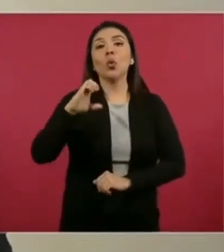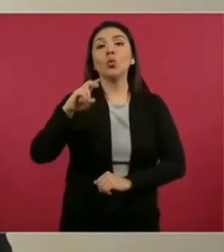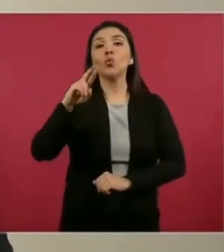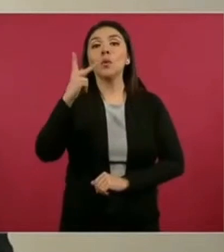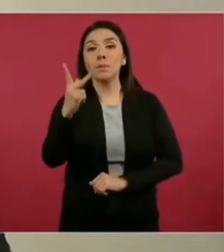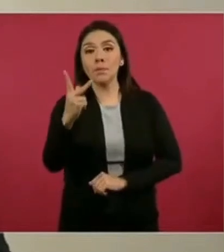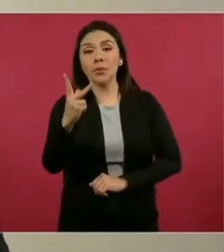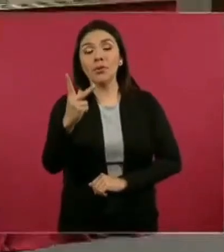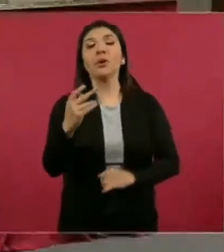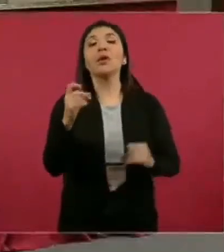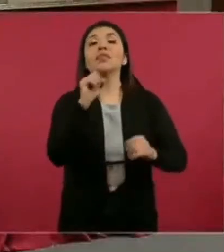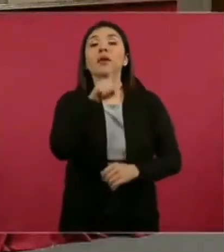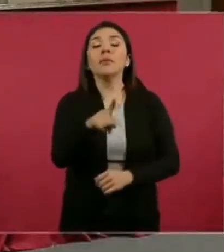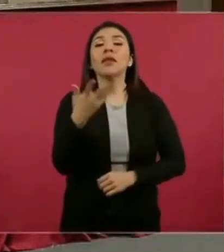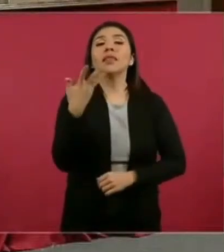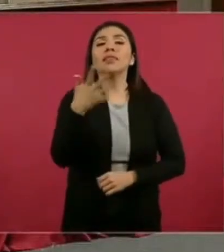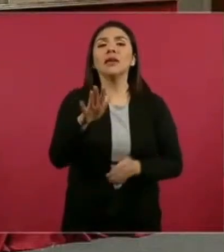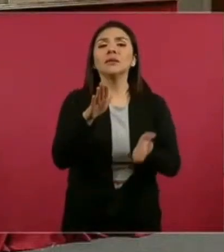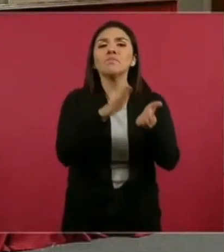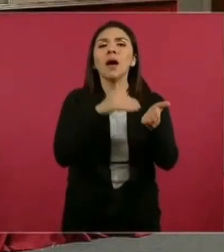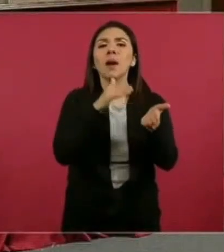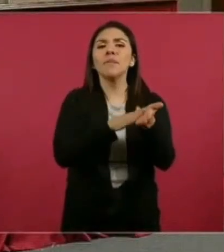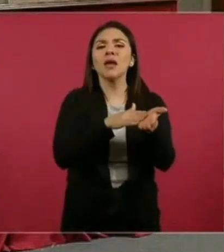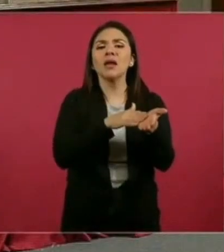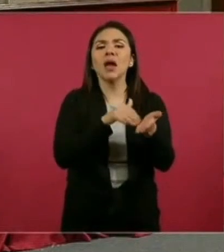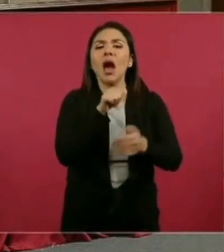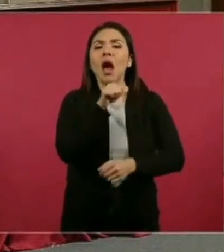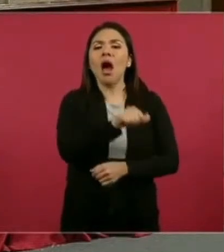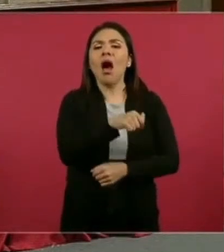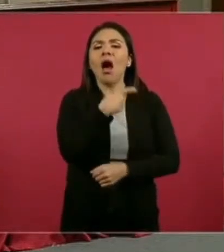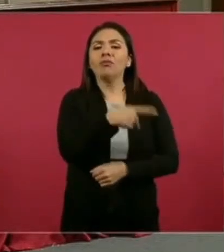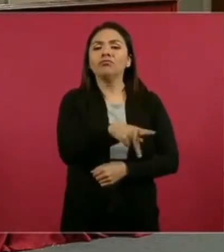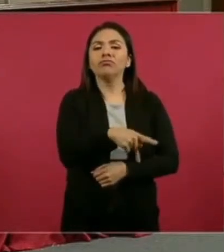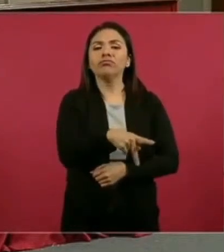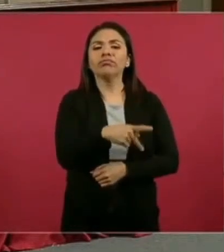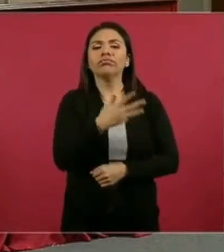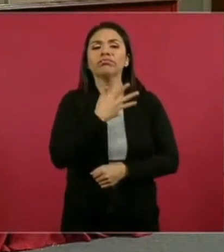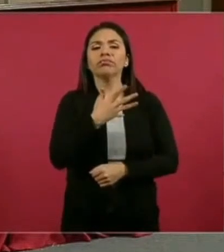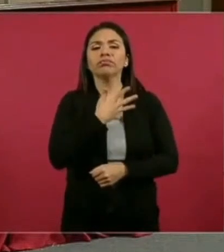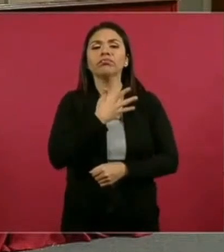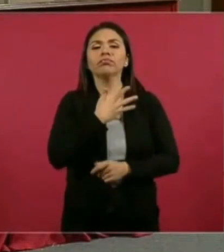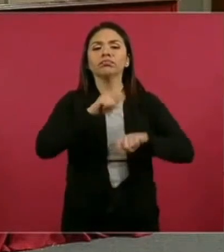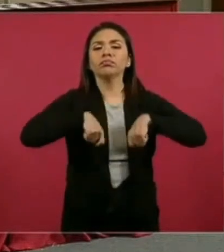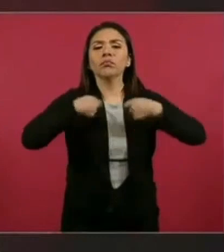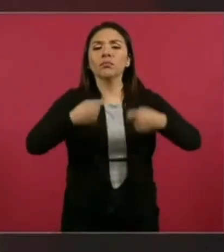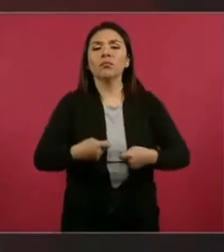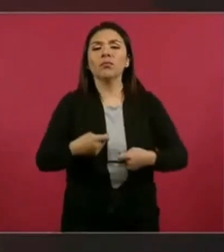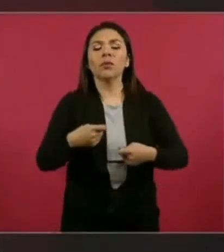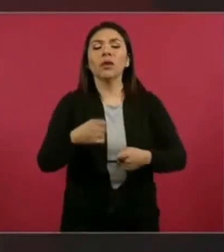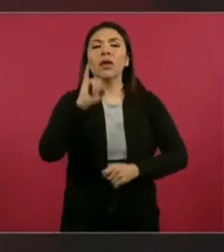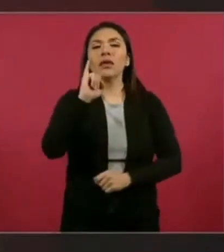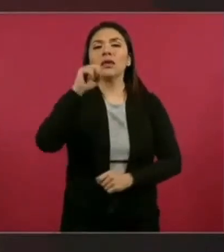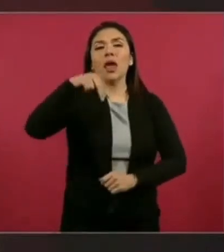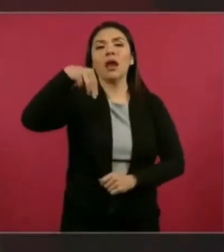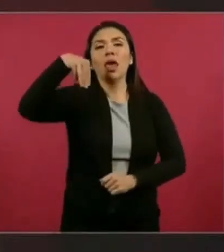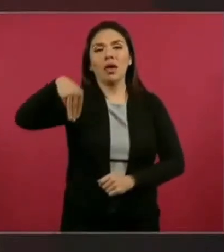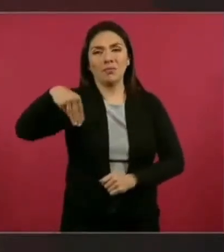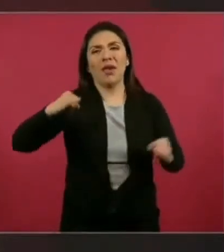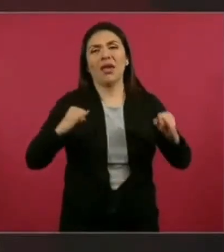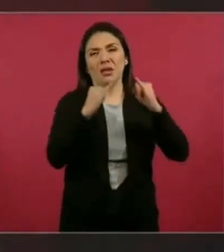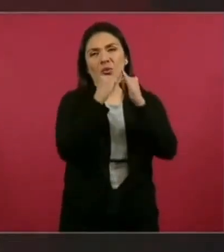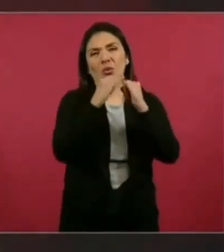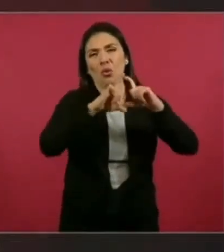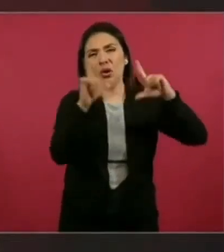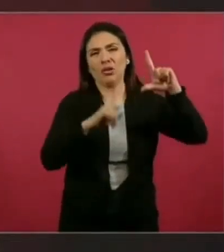y 10 documentos que había expedido el Instituto Nacional de Migración, que era